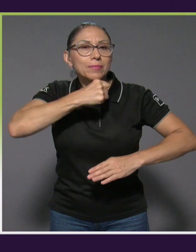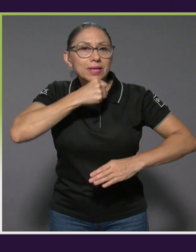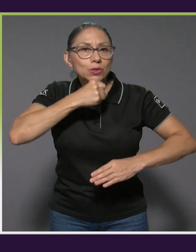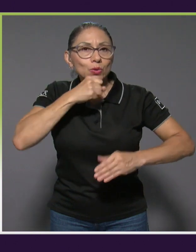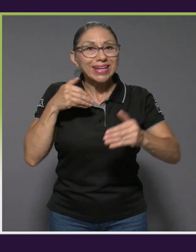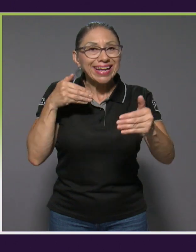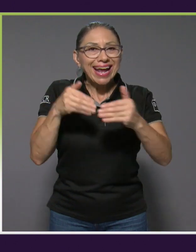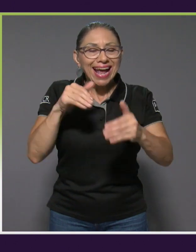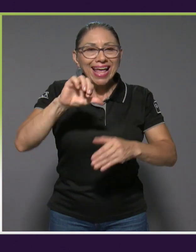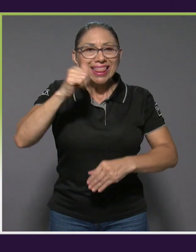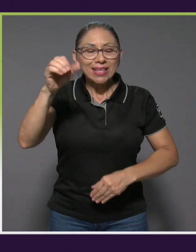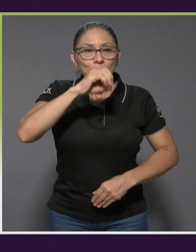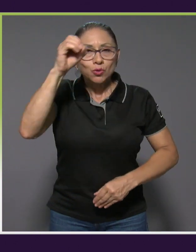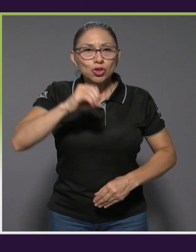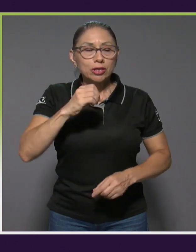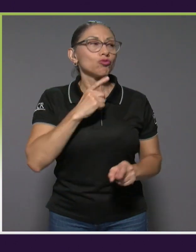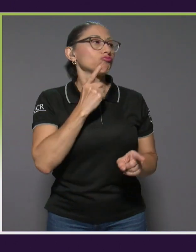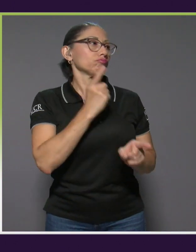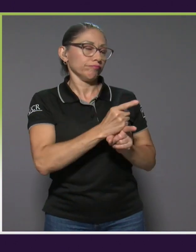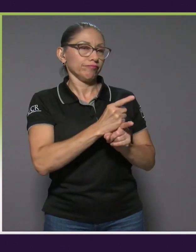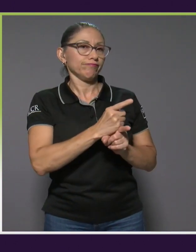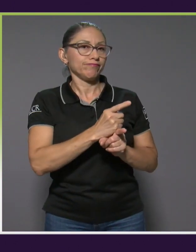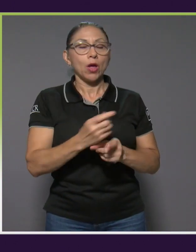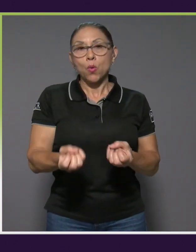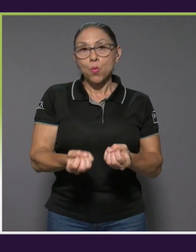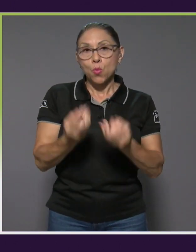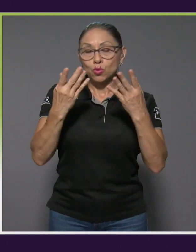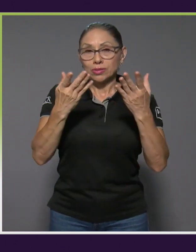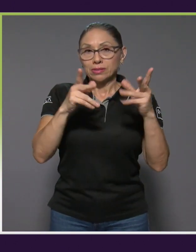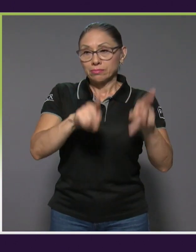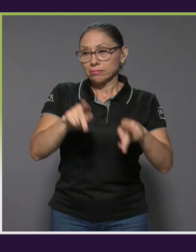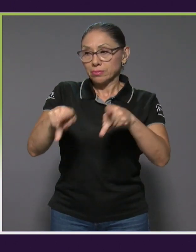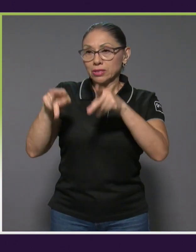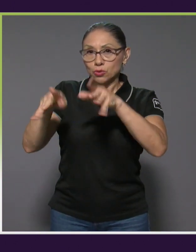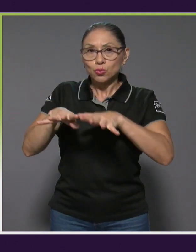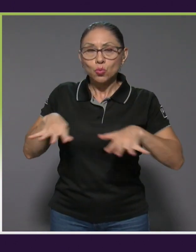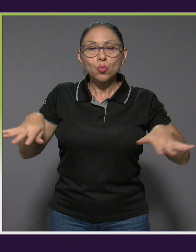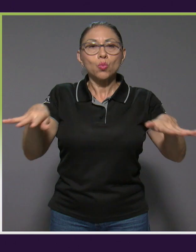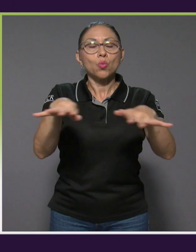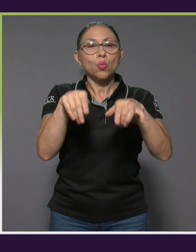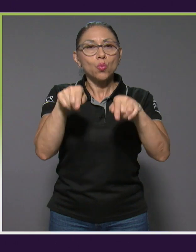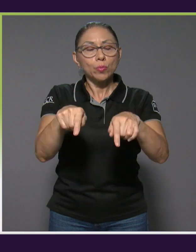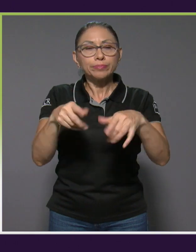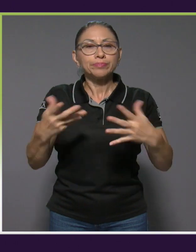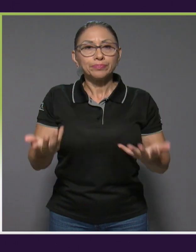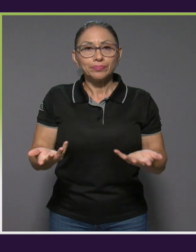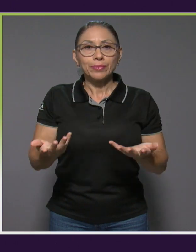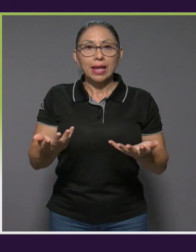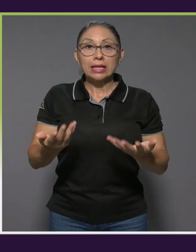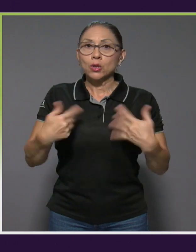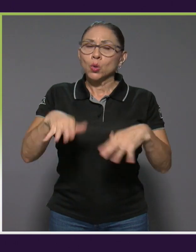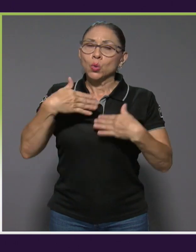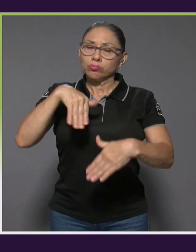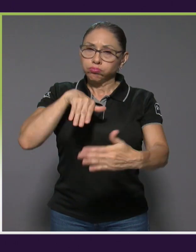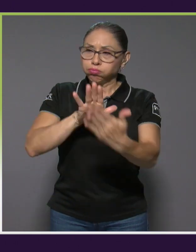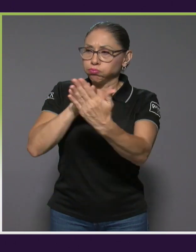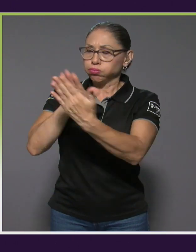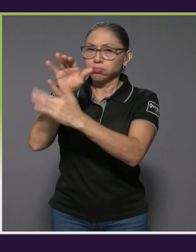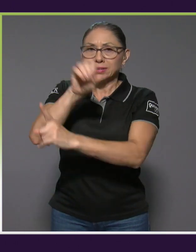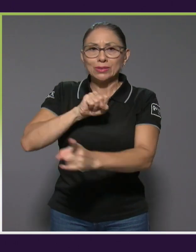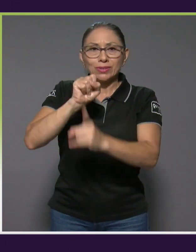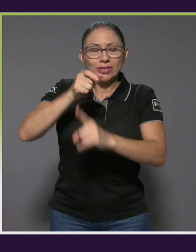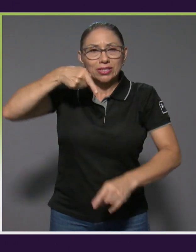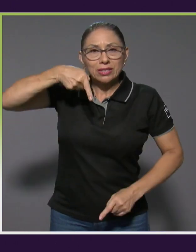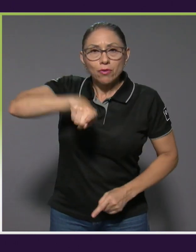un 10%. Es correcto. Y muchas de estas personas, don Gerardo, se enfrentan a situaciones de violencia y más bien no